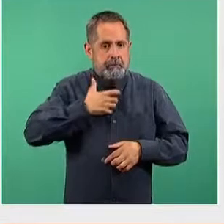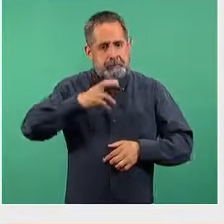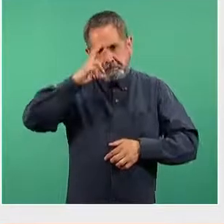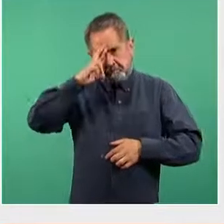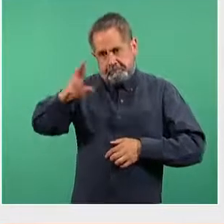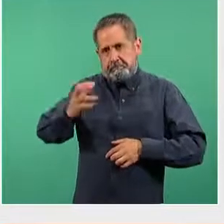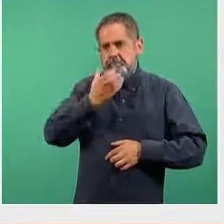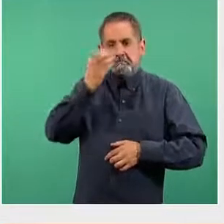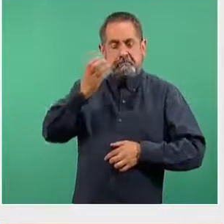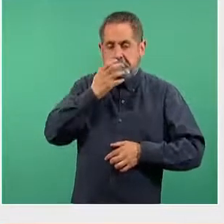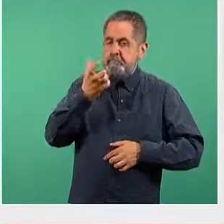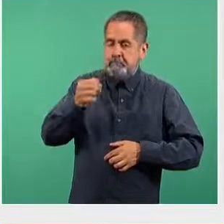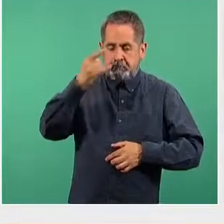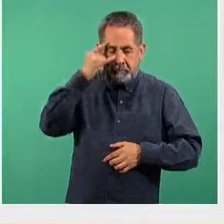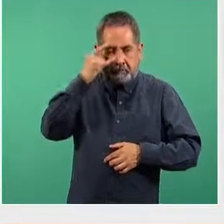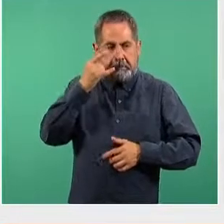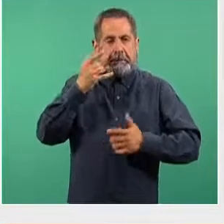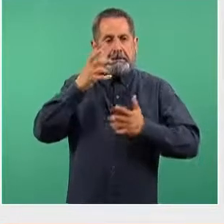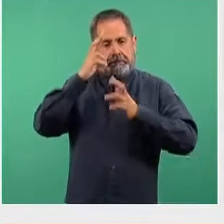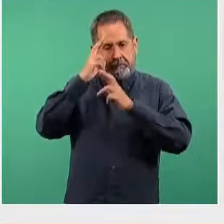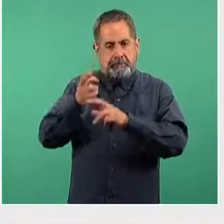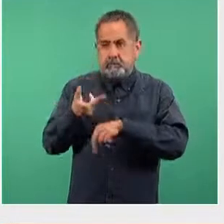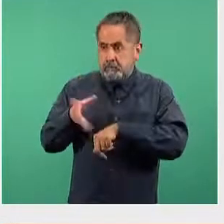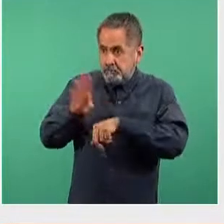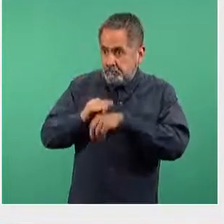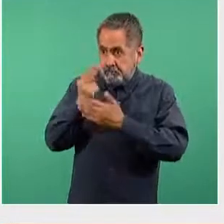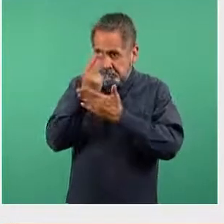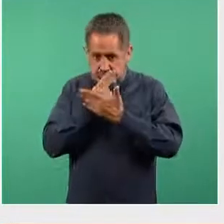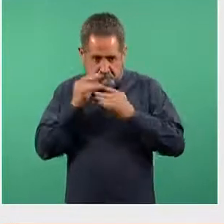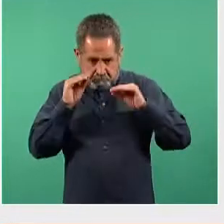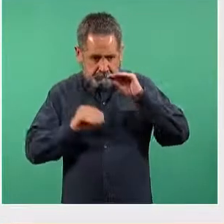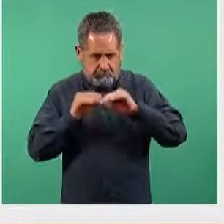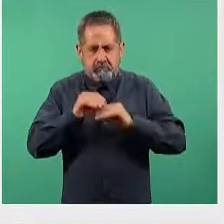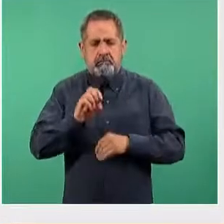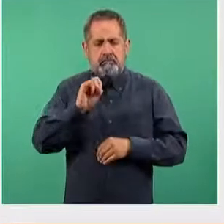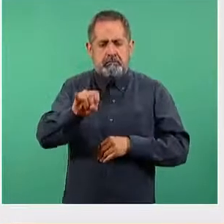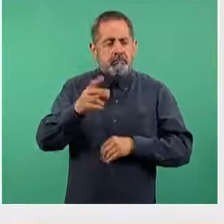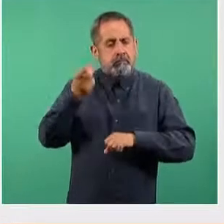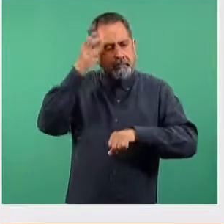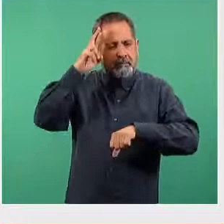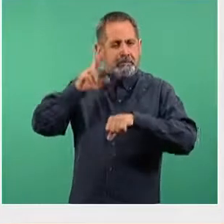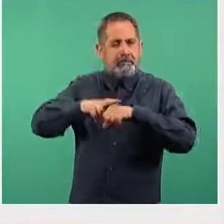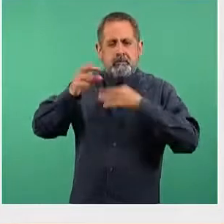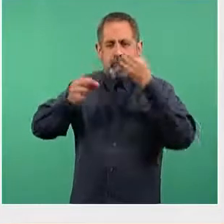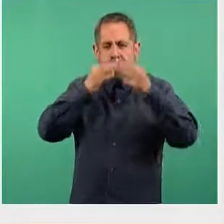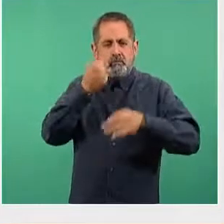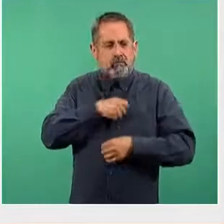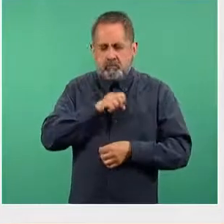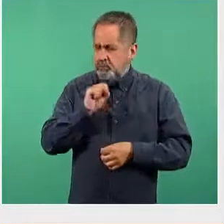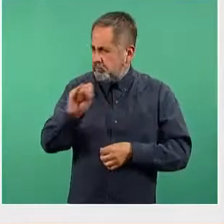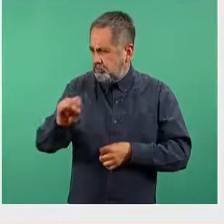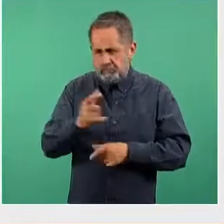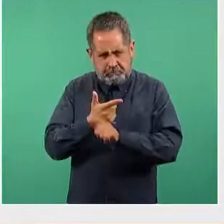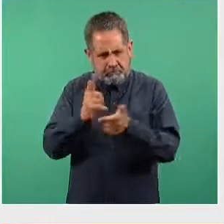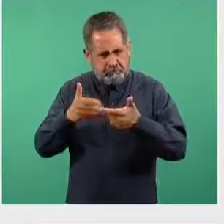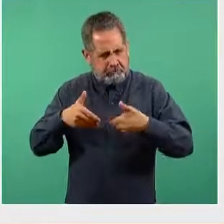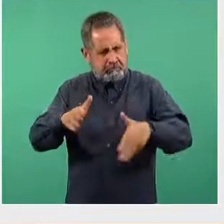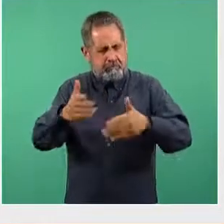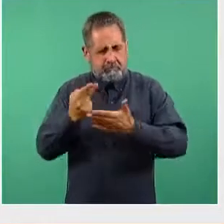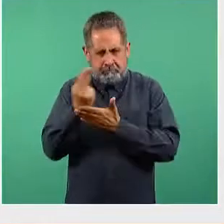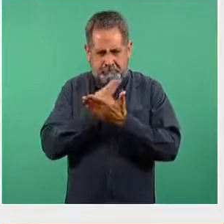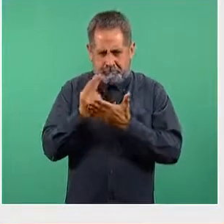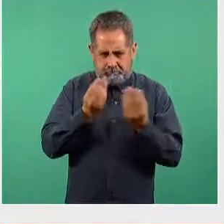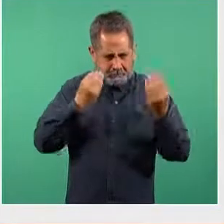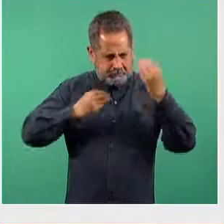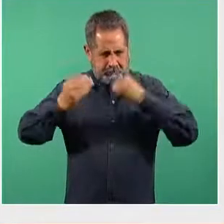costumbres y que fue autorizada su caracterización por la Dirección General de Promoción de la Salud para que